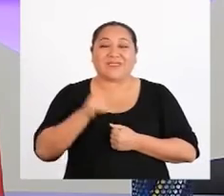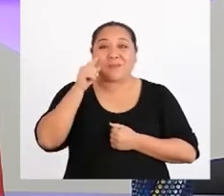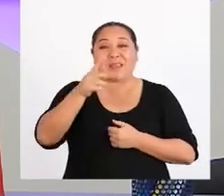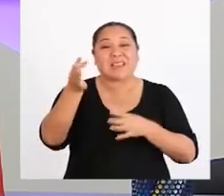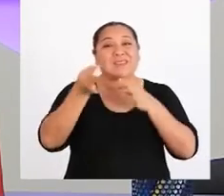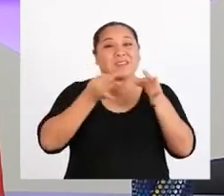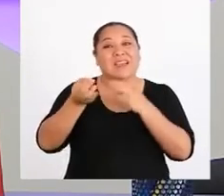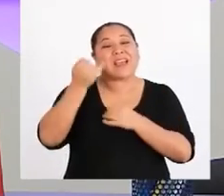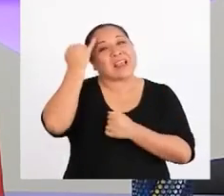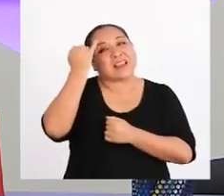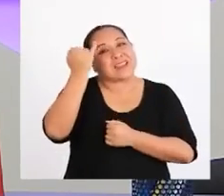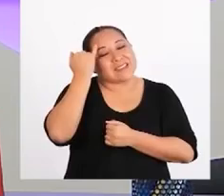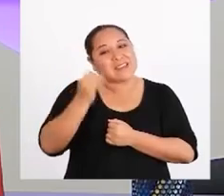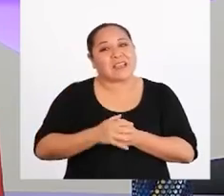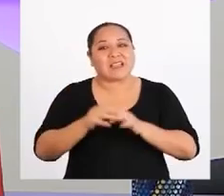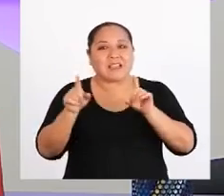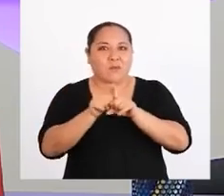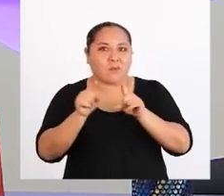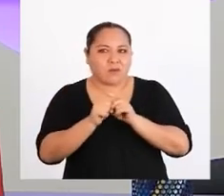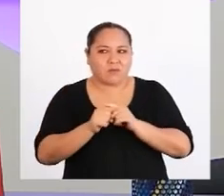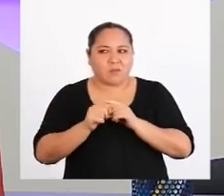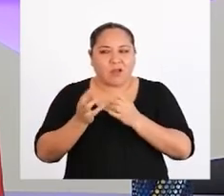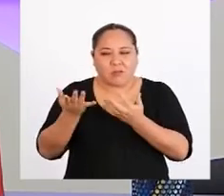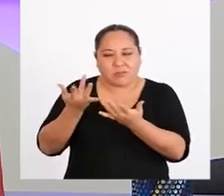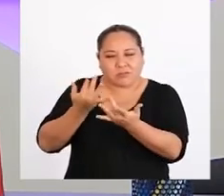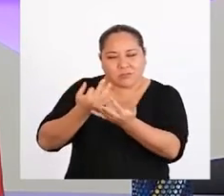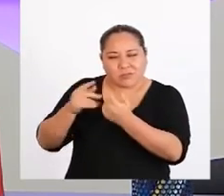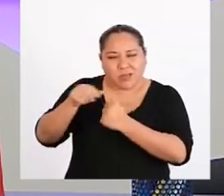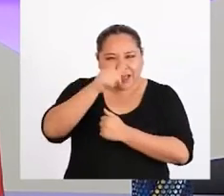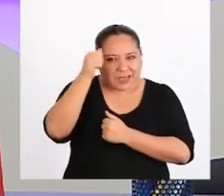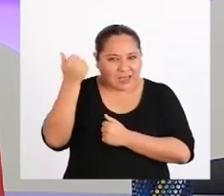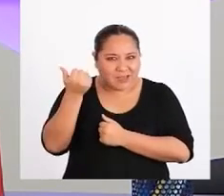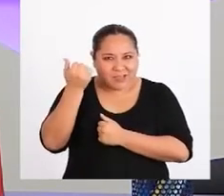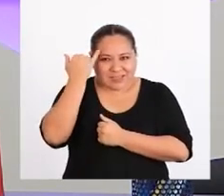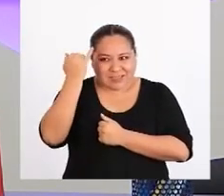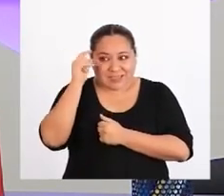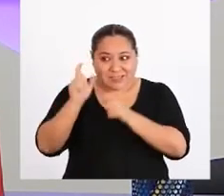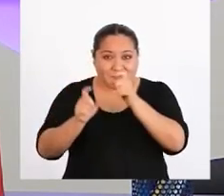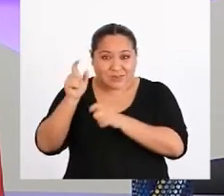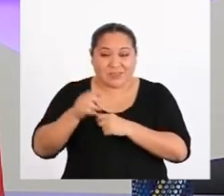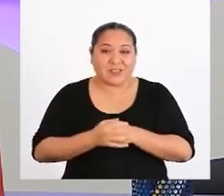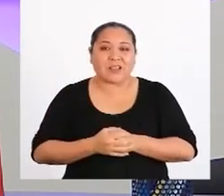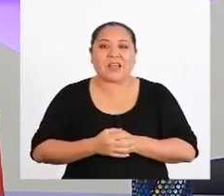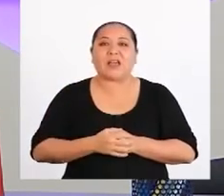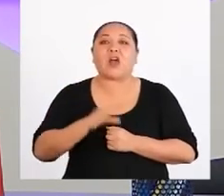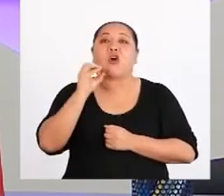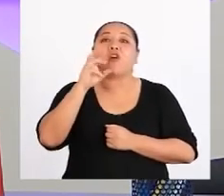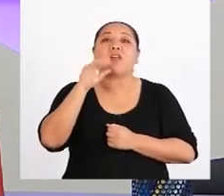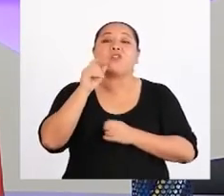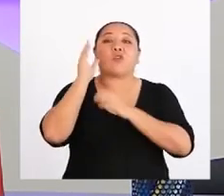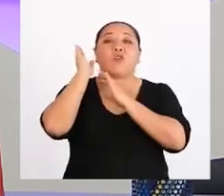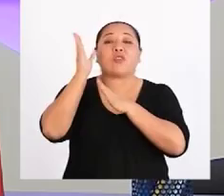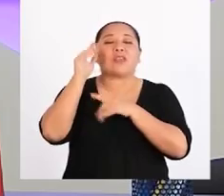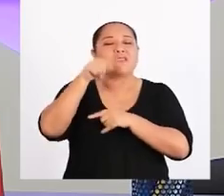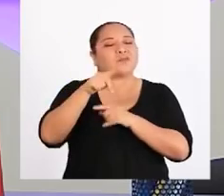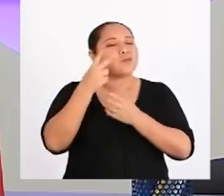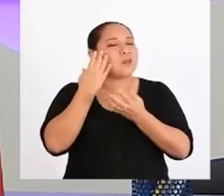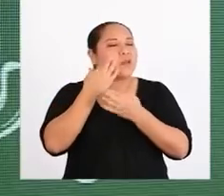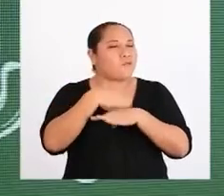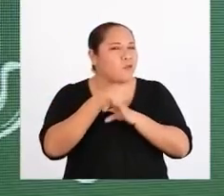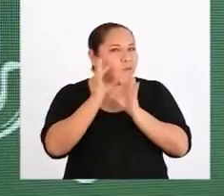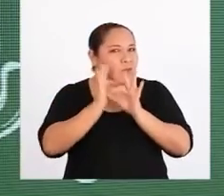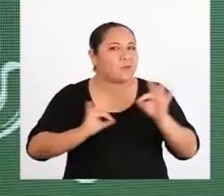Para exponer nuestras ideas, incluso para persuadir a otras y otros, la oratoria es una herramienta muy